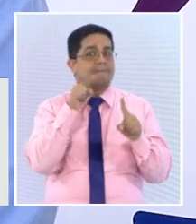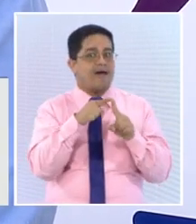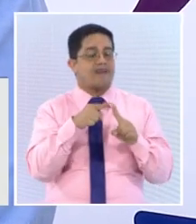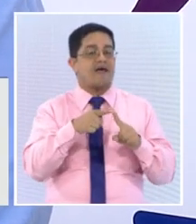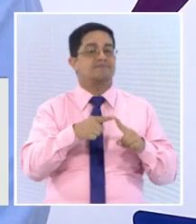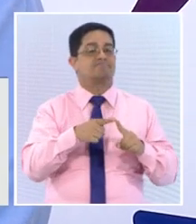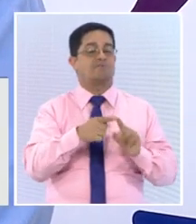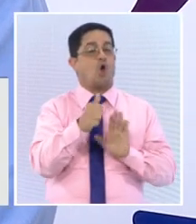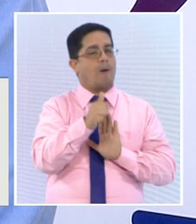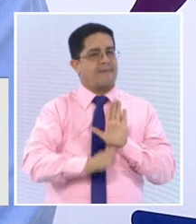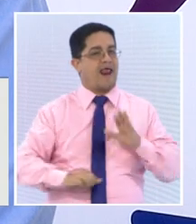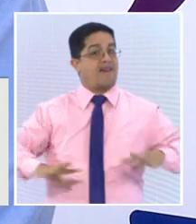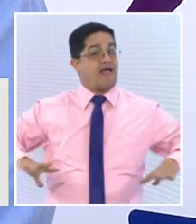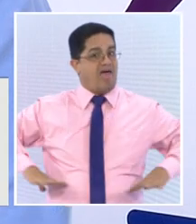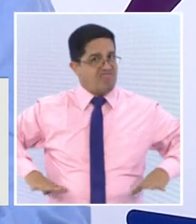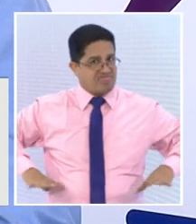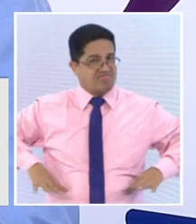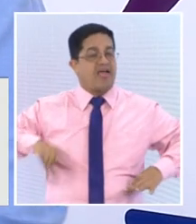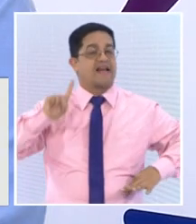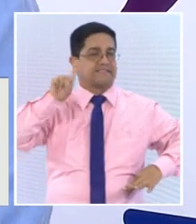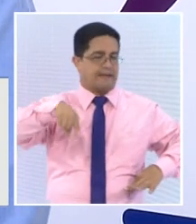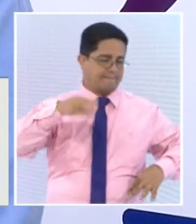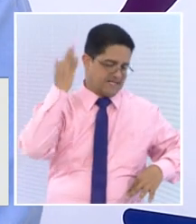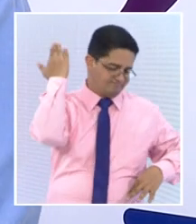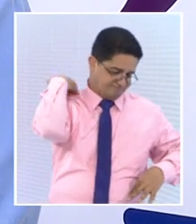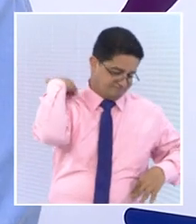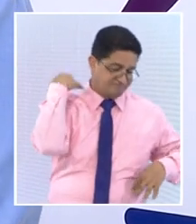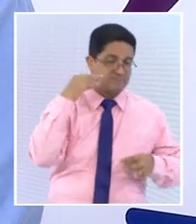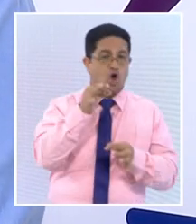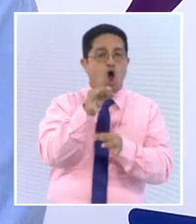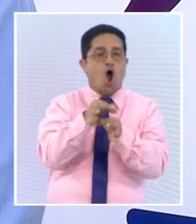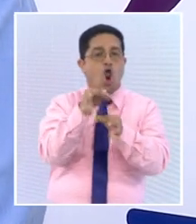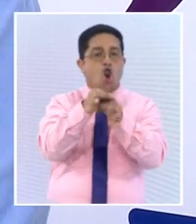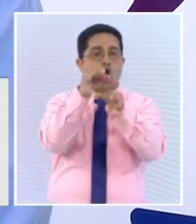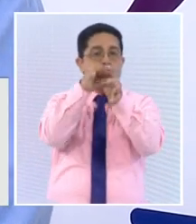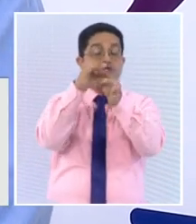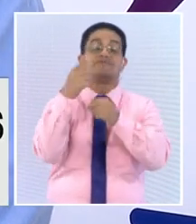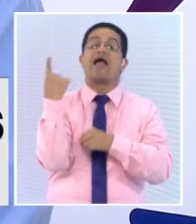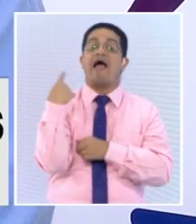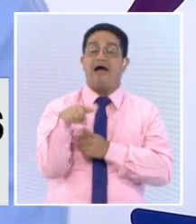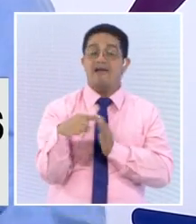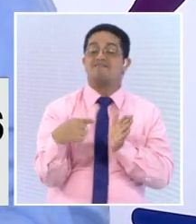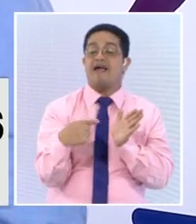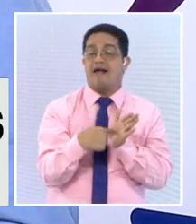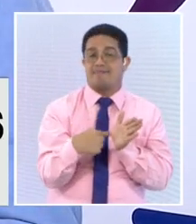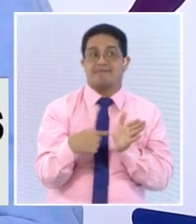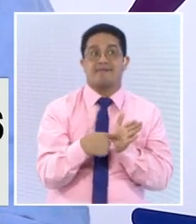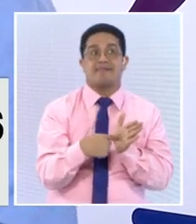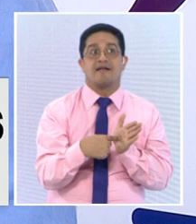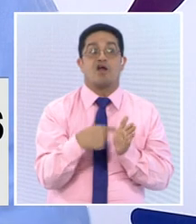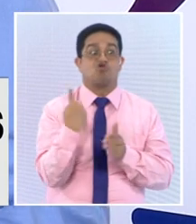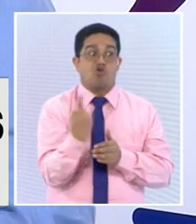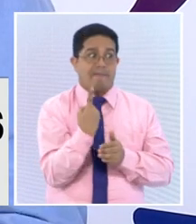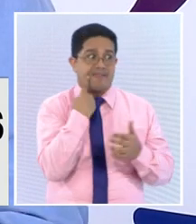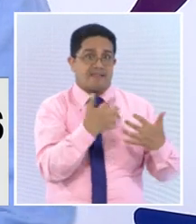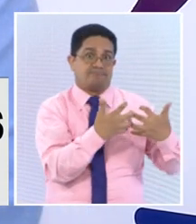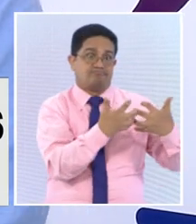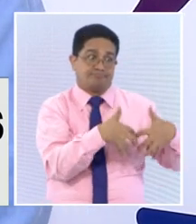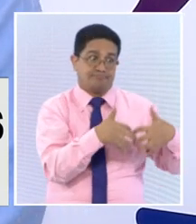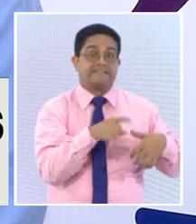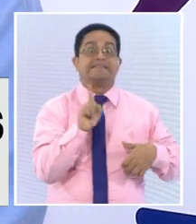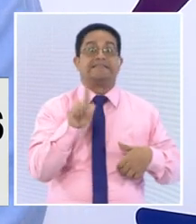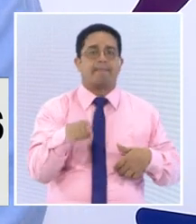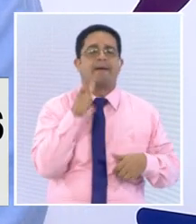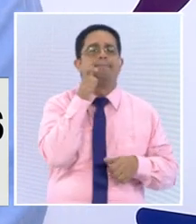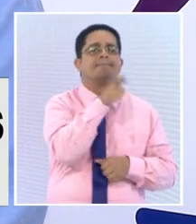columna. Y tenemos un sistema de alquiler no solo del equipo, sino de personal